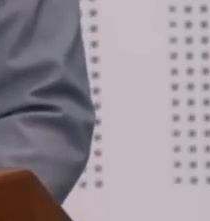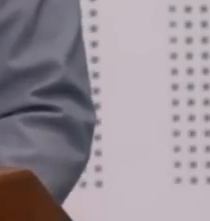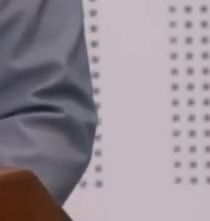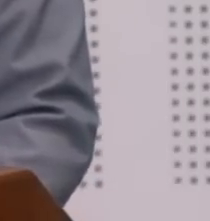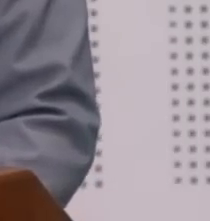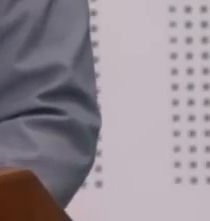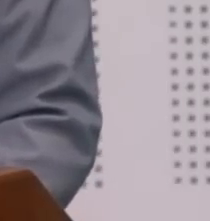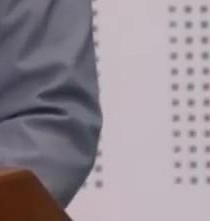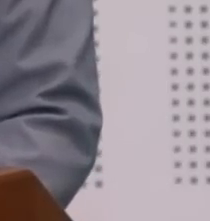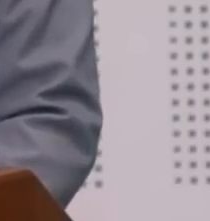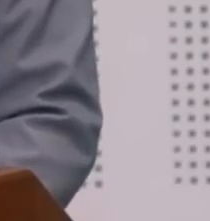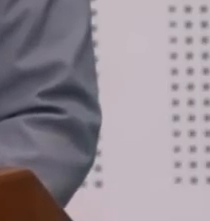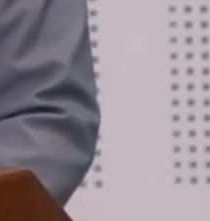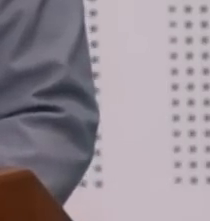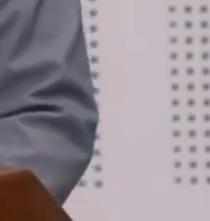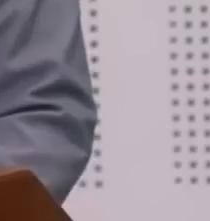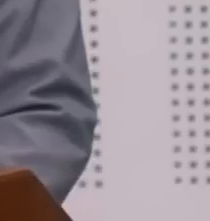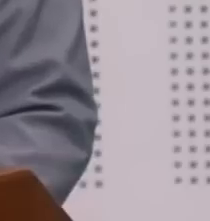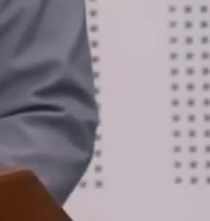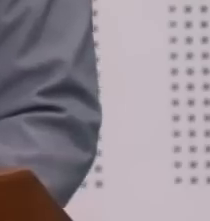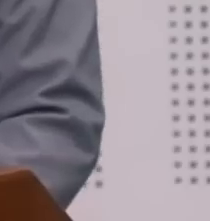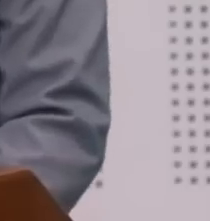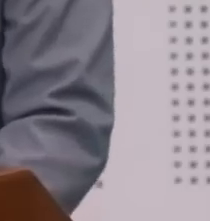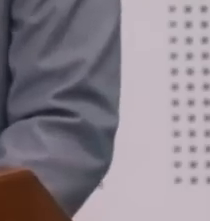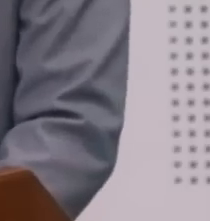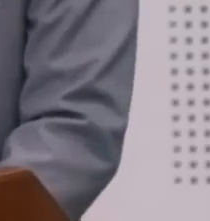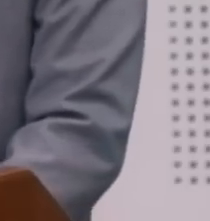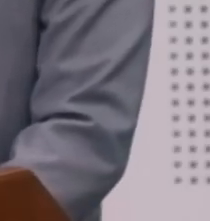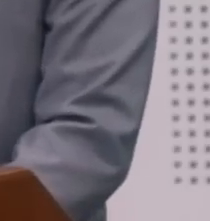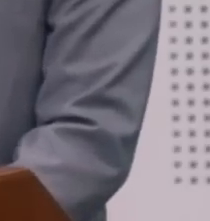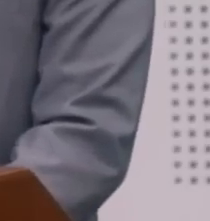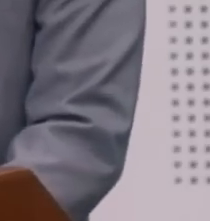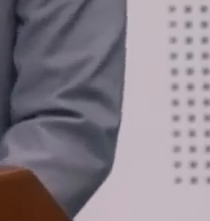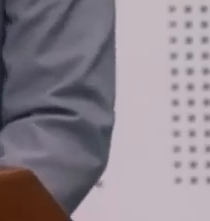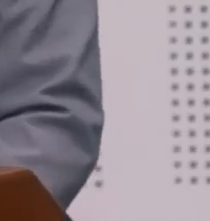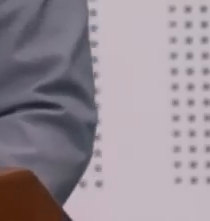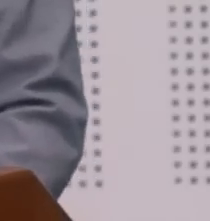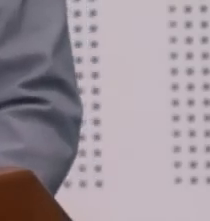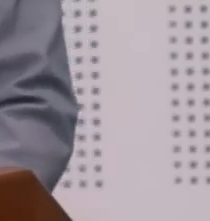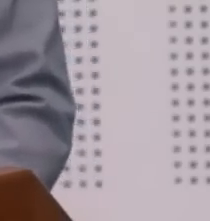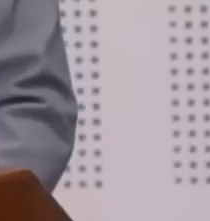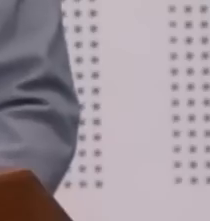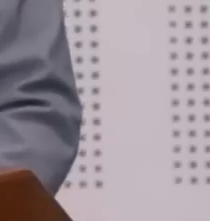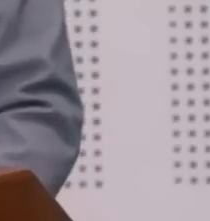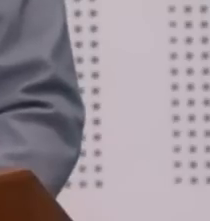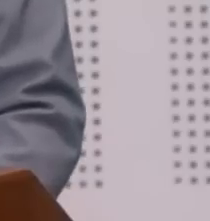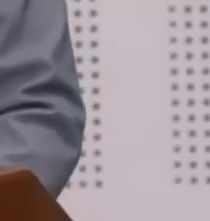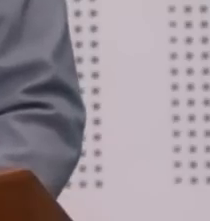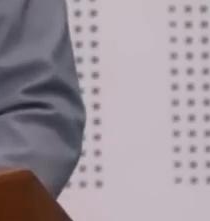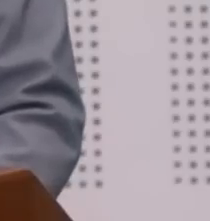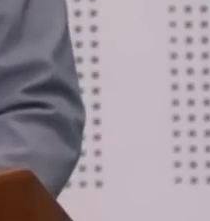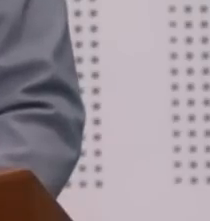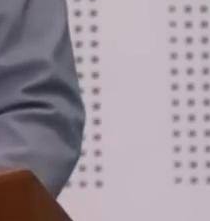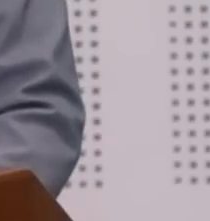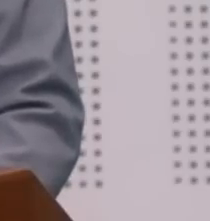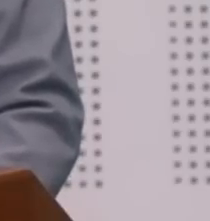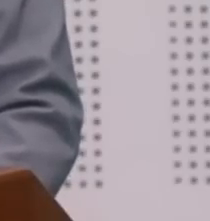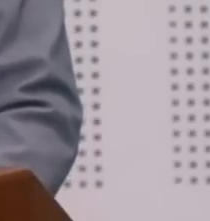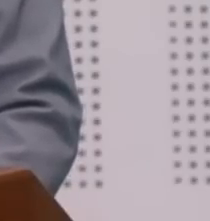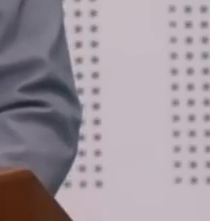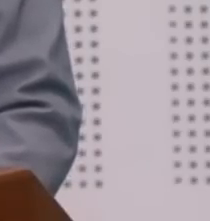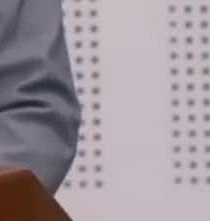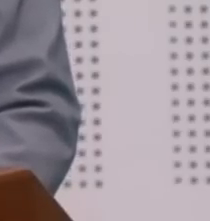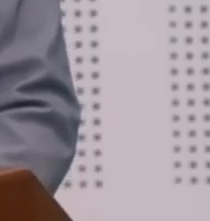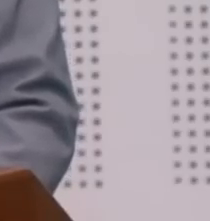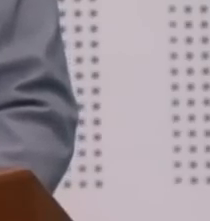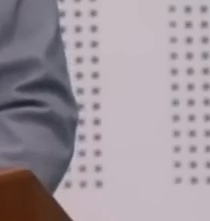política estadounidense puede dar lugar a que el bloqueo económico se prolongue por muchos años más. Es por